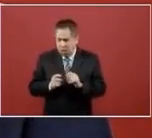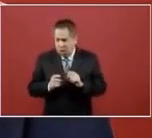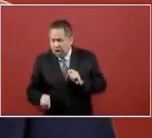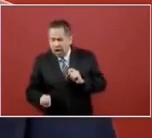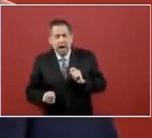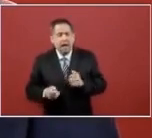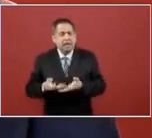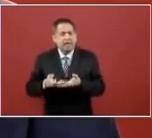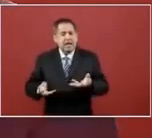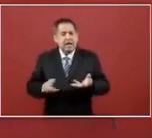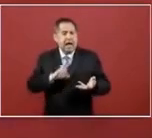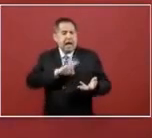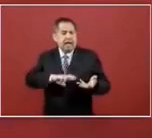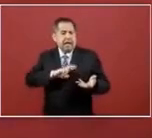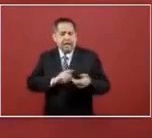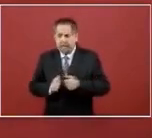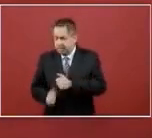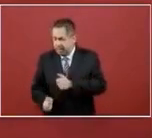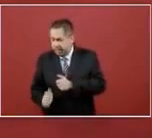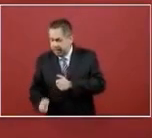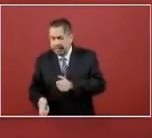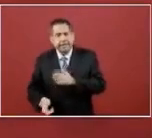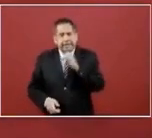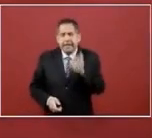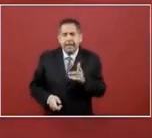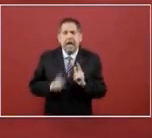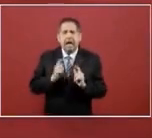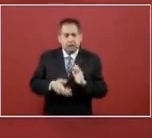naturaleza, es una actividad extractiva.